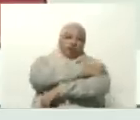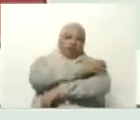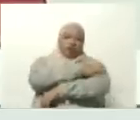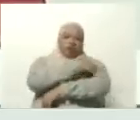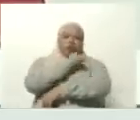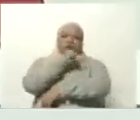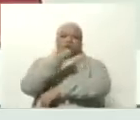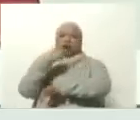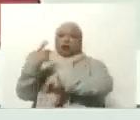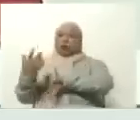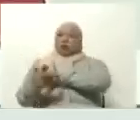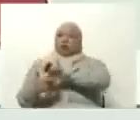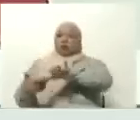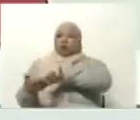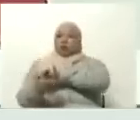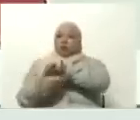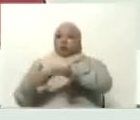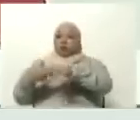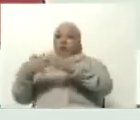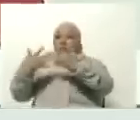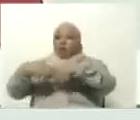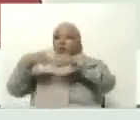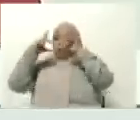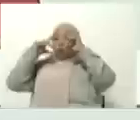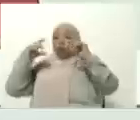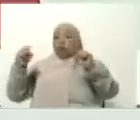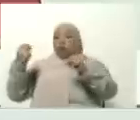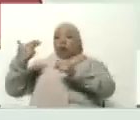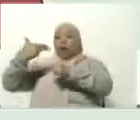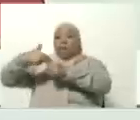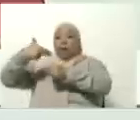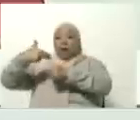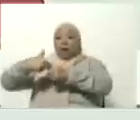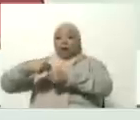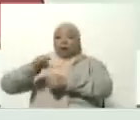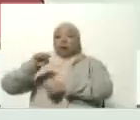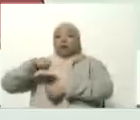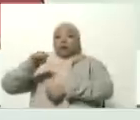Toro Hardy, todos estos expertos petroleros, ellos avalaron la apertura.